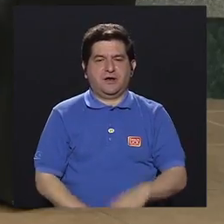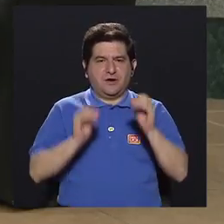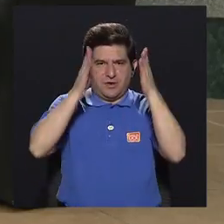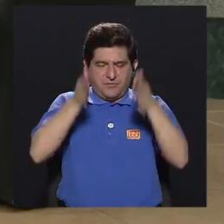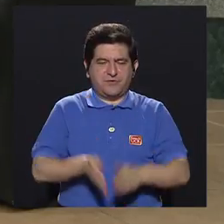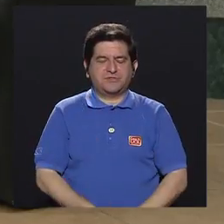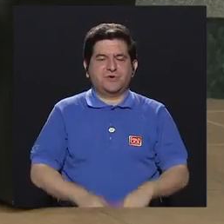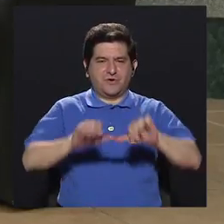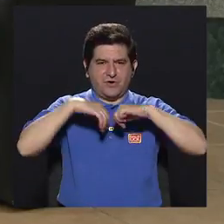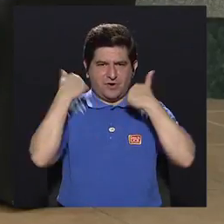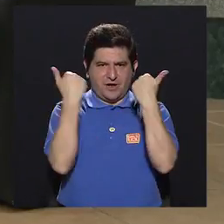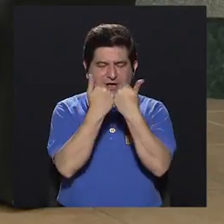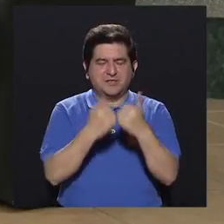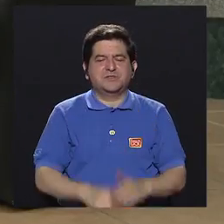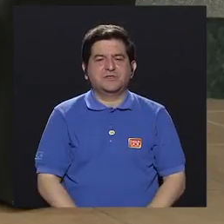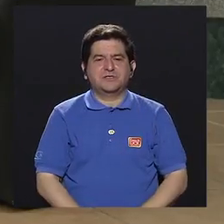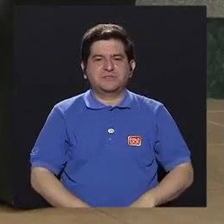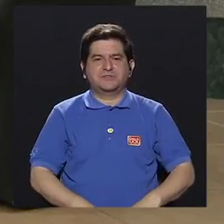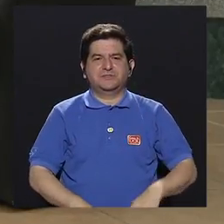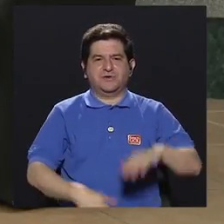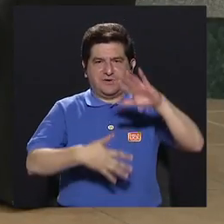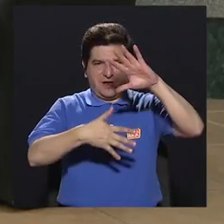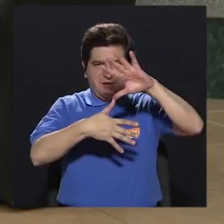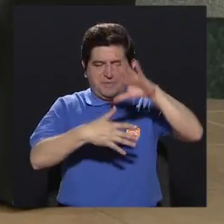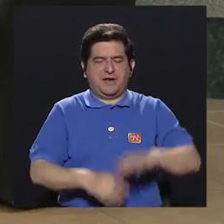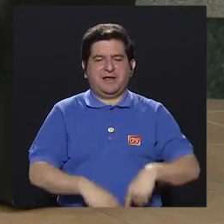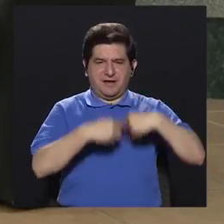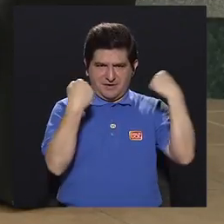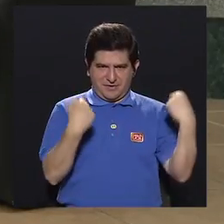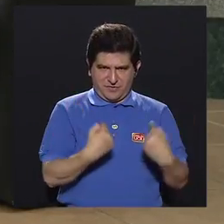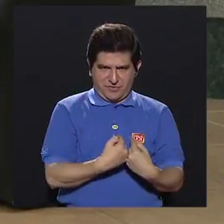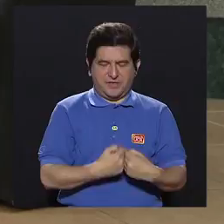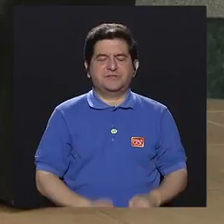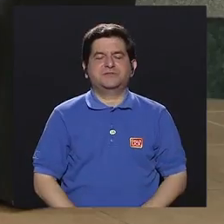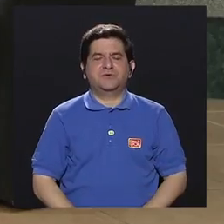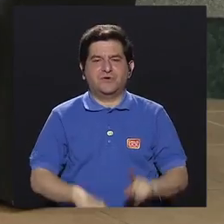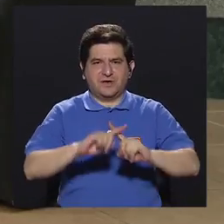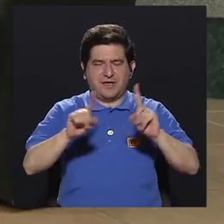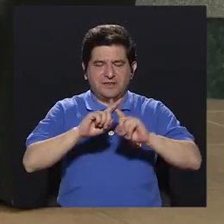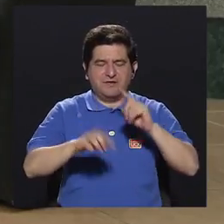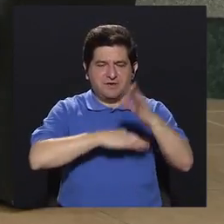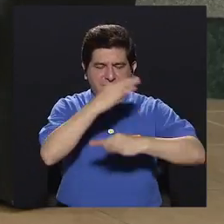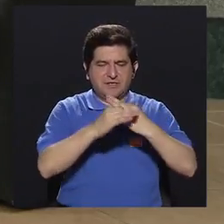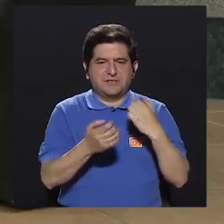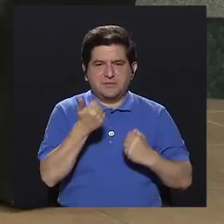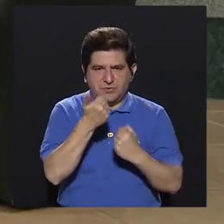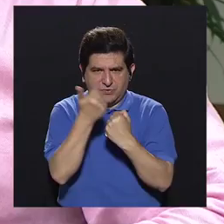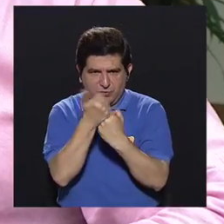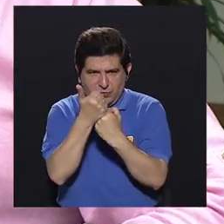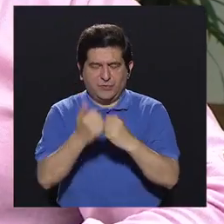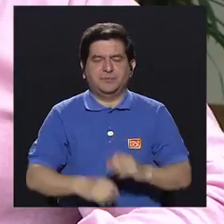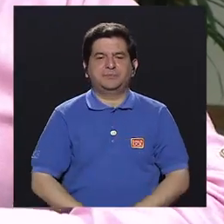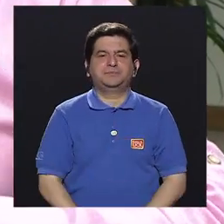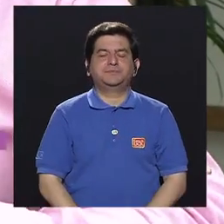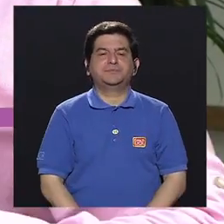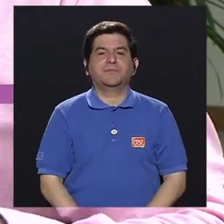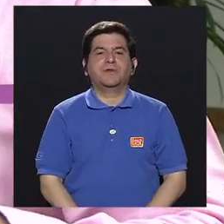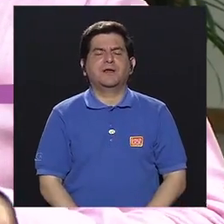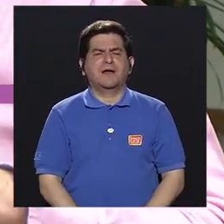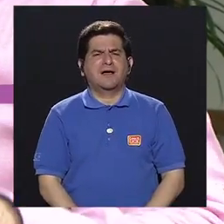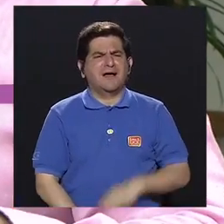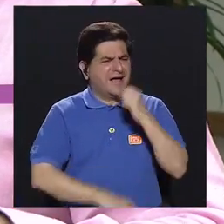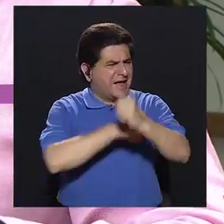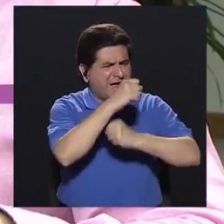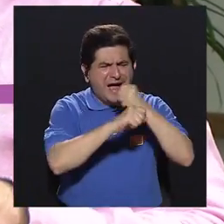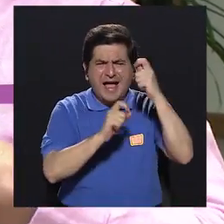e instructor de la Asociación Americana del Corazón para RCP básico, RCP avanzado y primeros auxilios. Doctor, ¿tenemos